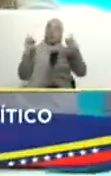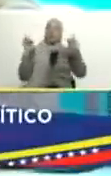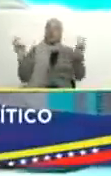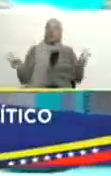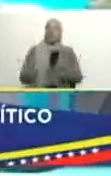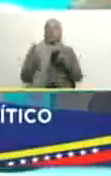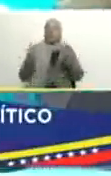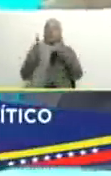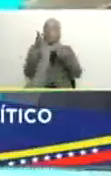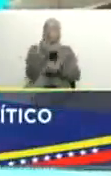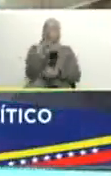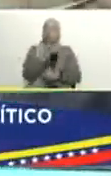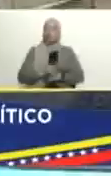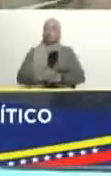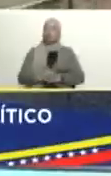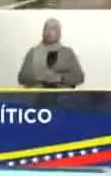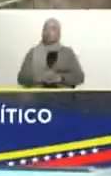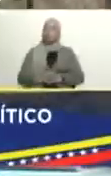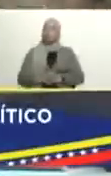victoriosa.